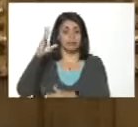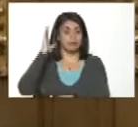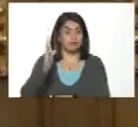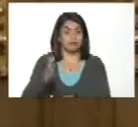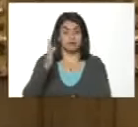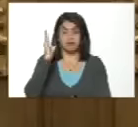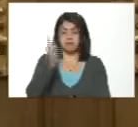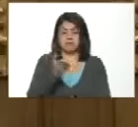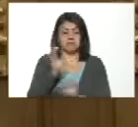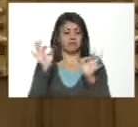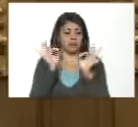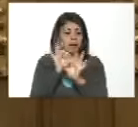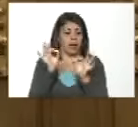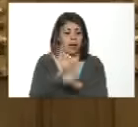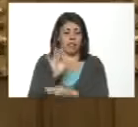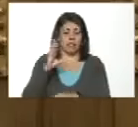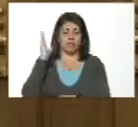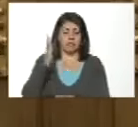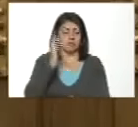condena, no ha recibido, diría yo.